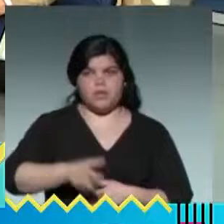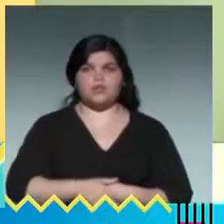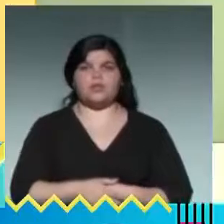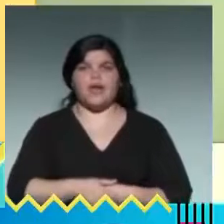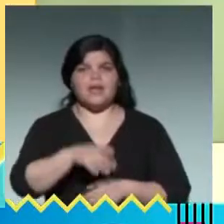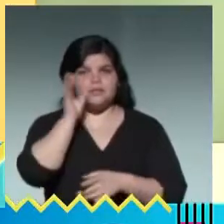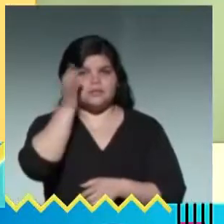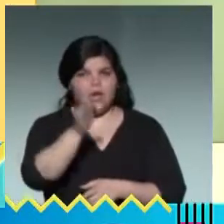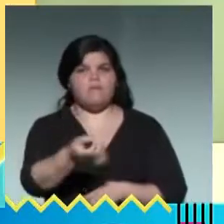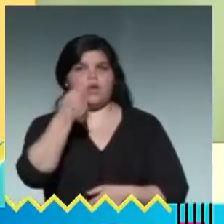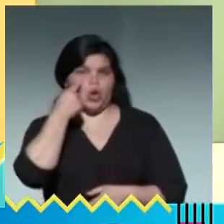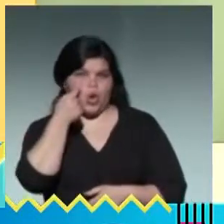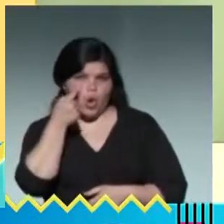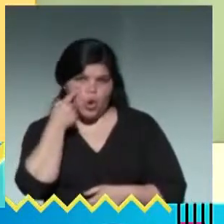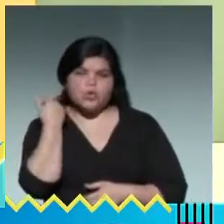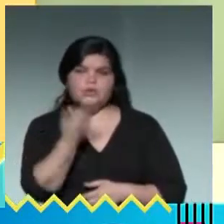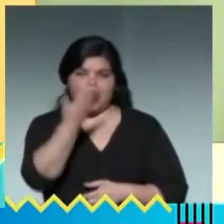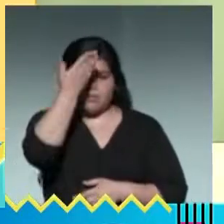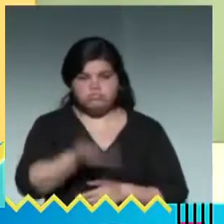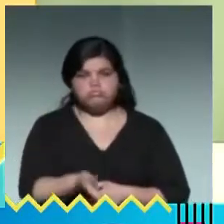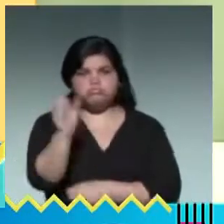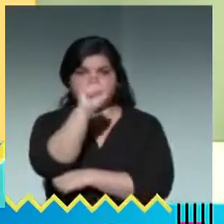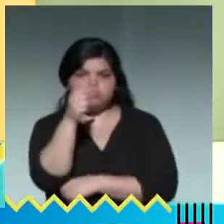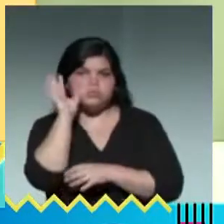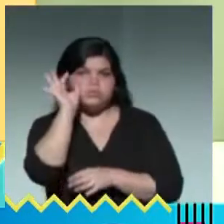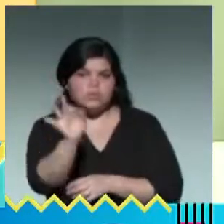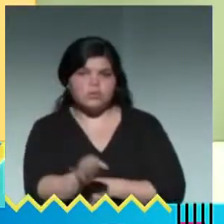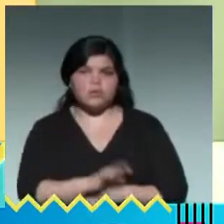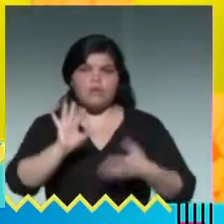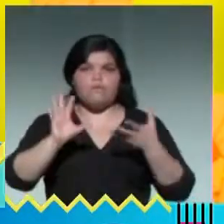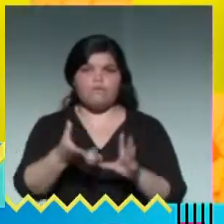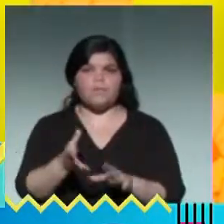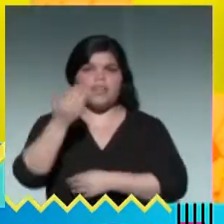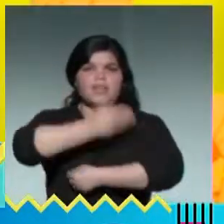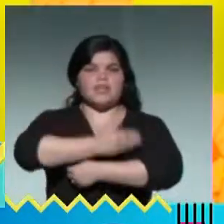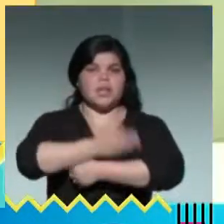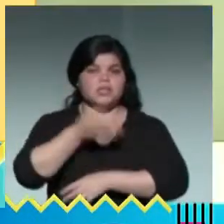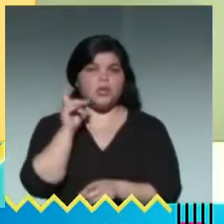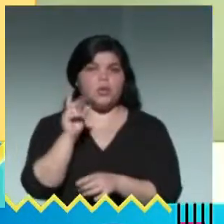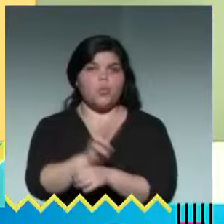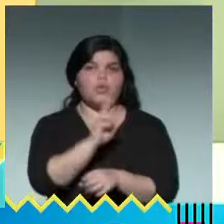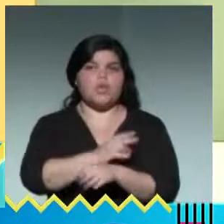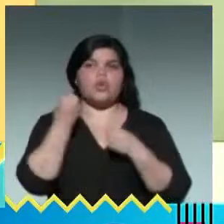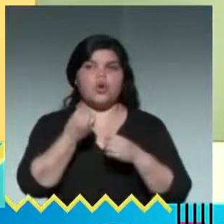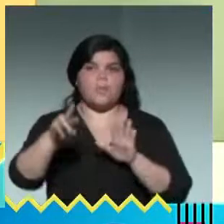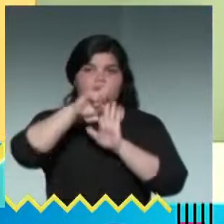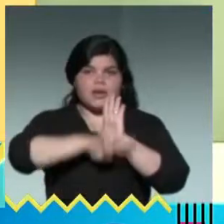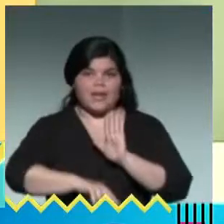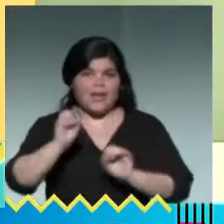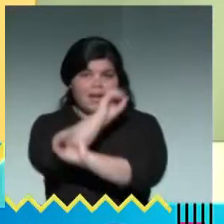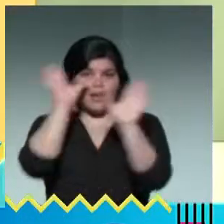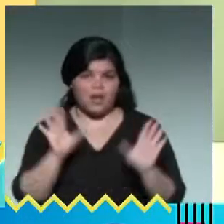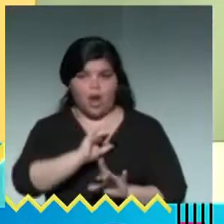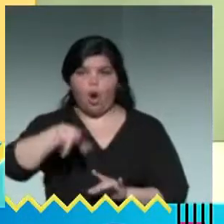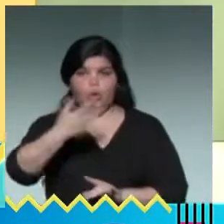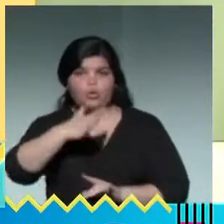manejo. Digamos, nosotros creemos que la mejor forma de proteger el sector de taxis es poniendo reglas claras, que no lo hay en otros lugares